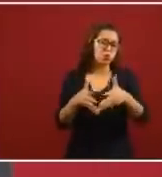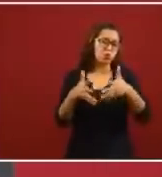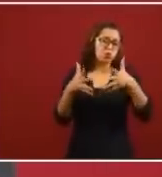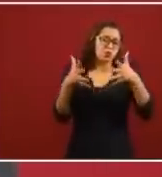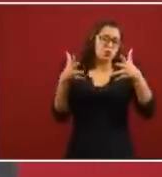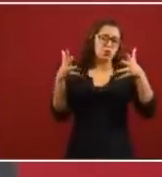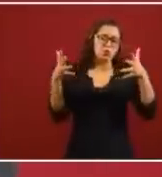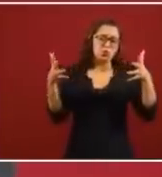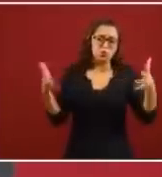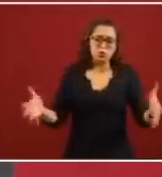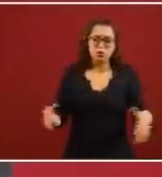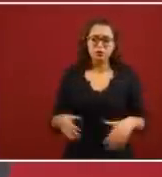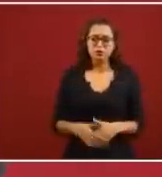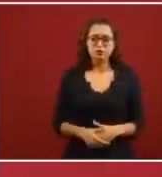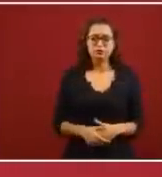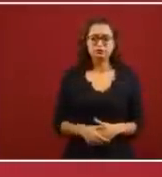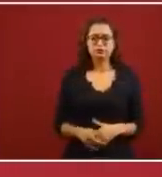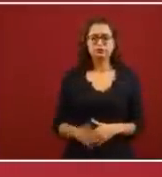lo que significan